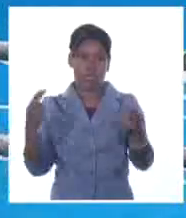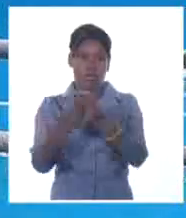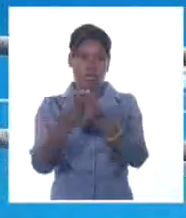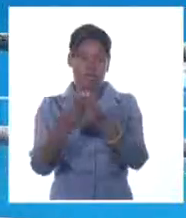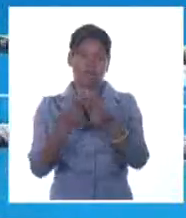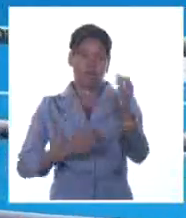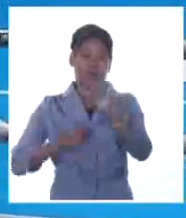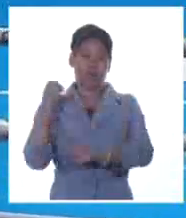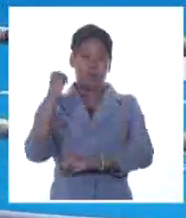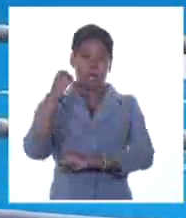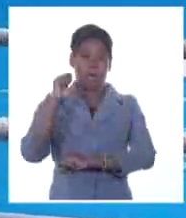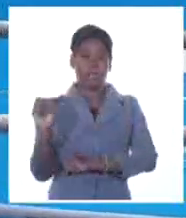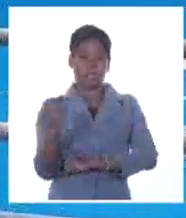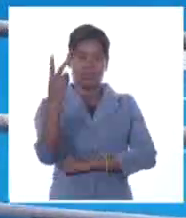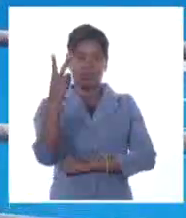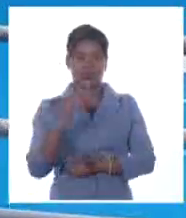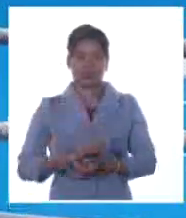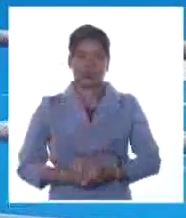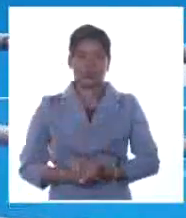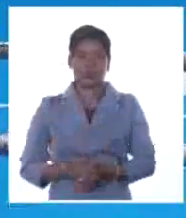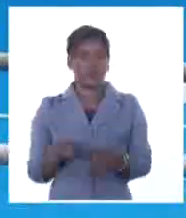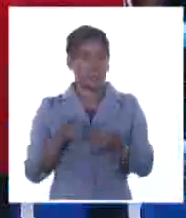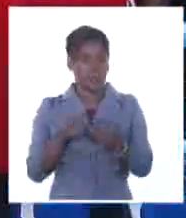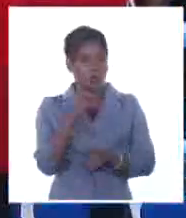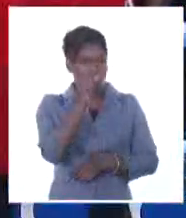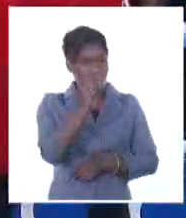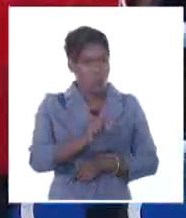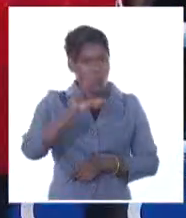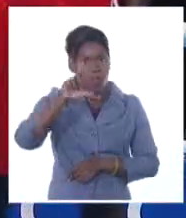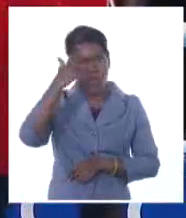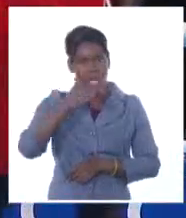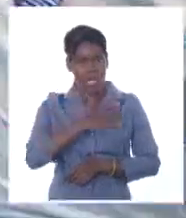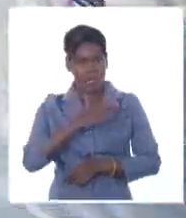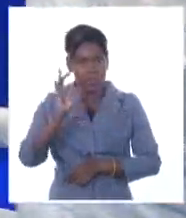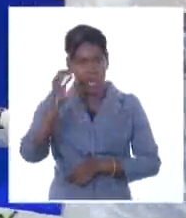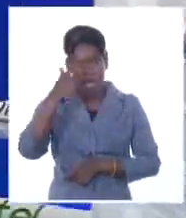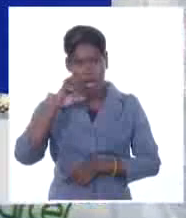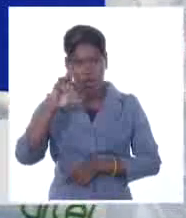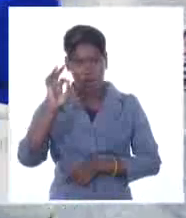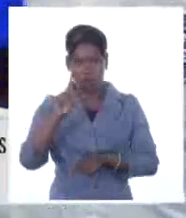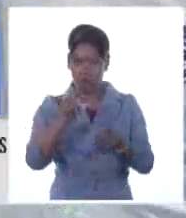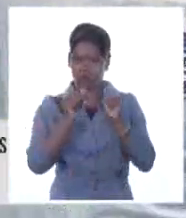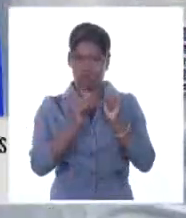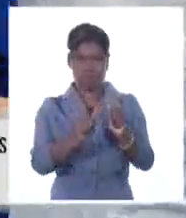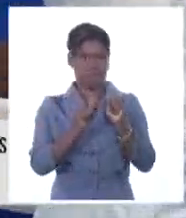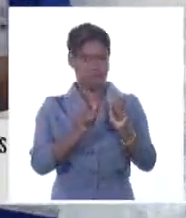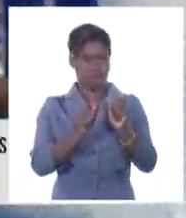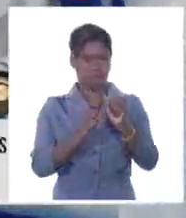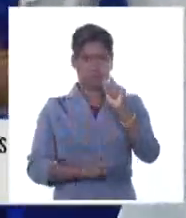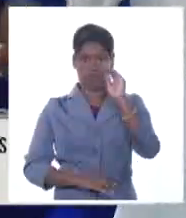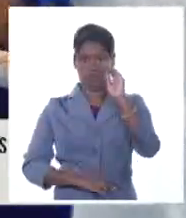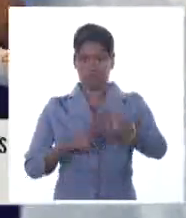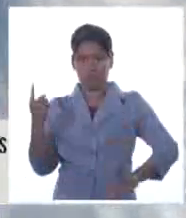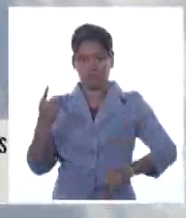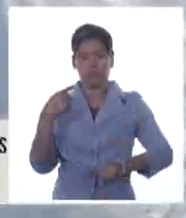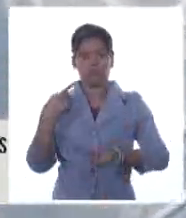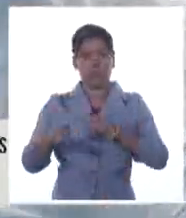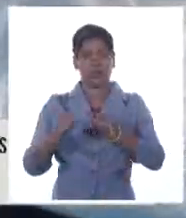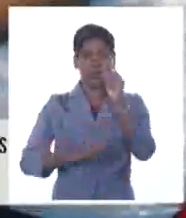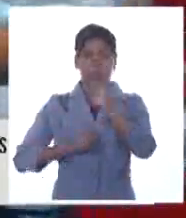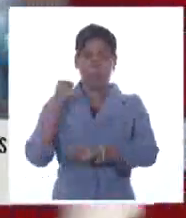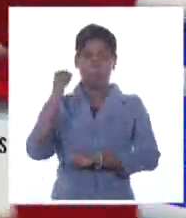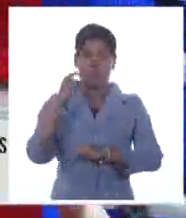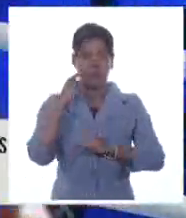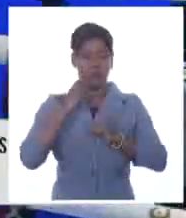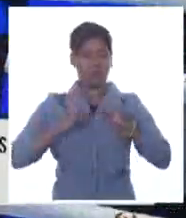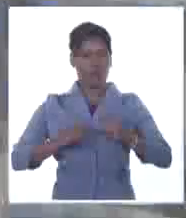pelea en este campeonato mundial. Por su parte, Lázaro Álvarez, extraordinario, muy por encima de su rival etíope, y también muy buena